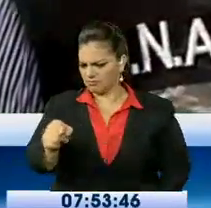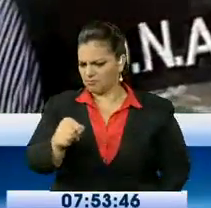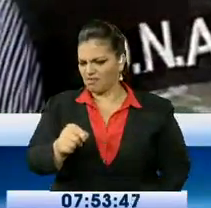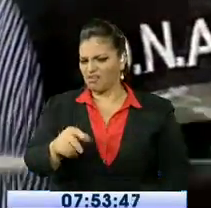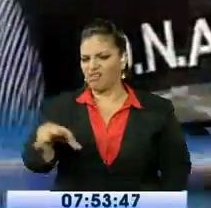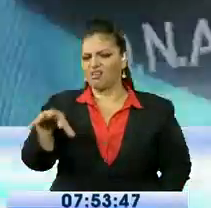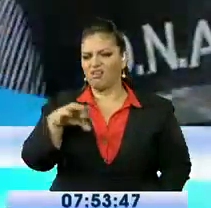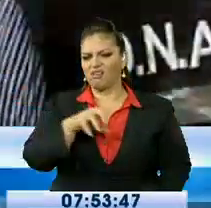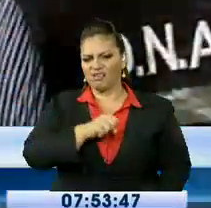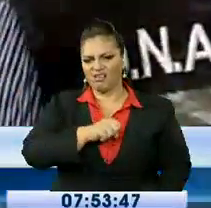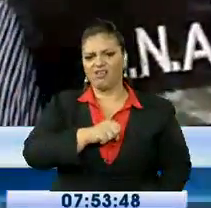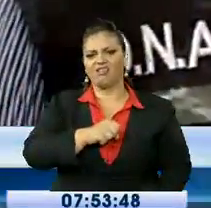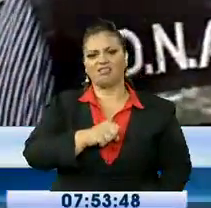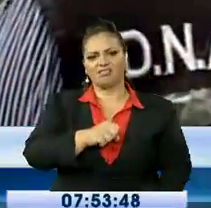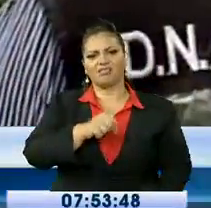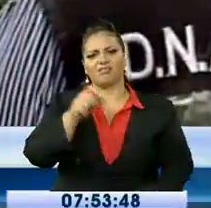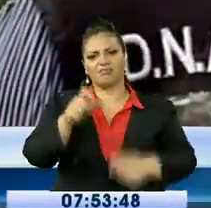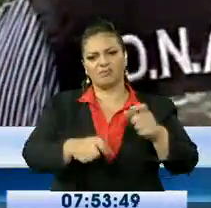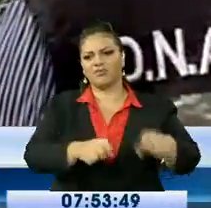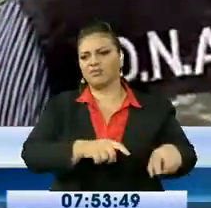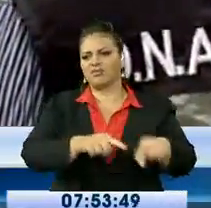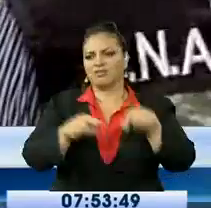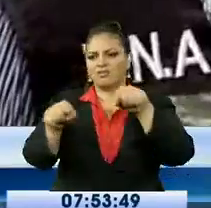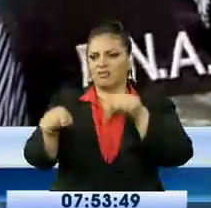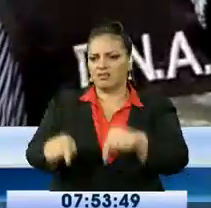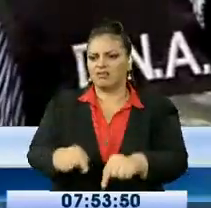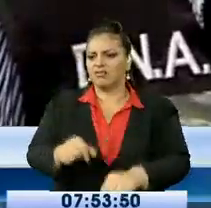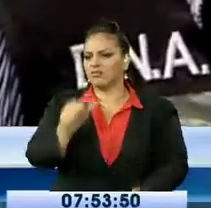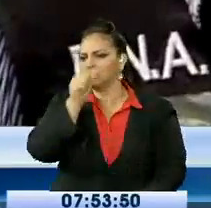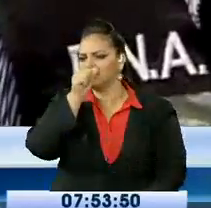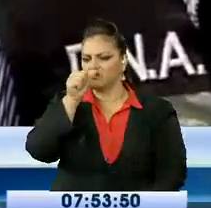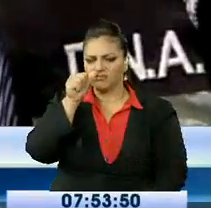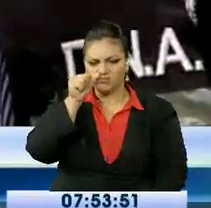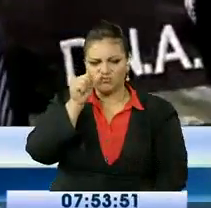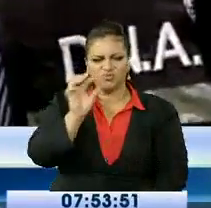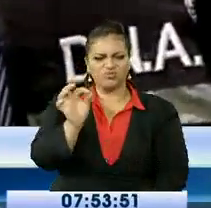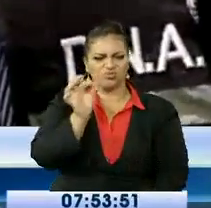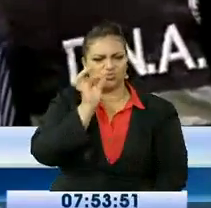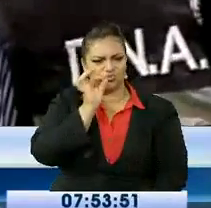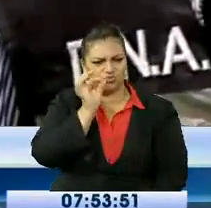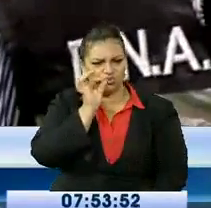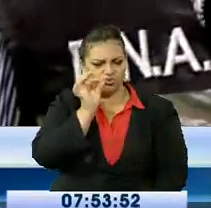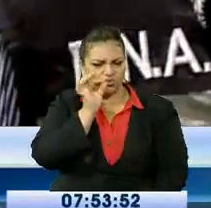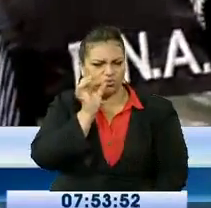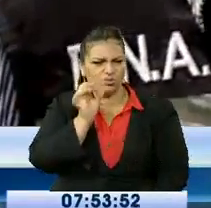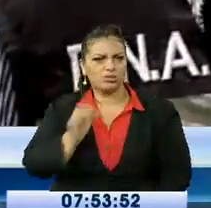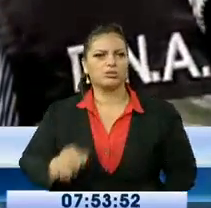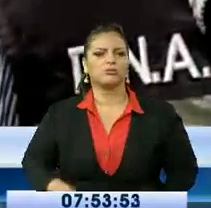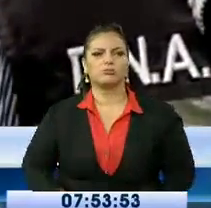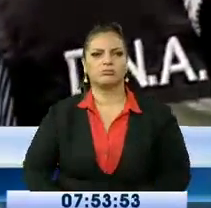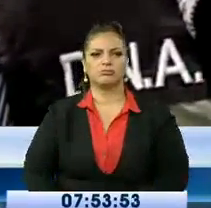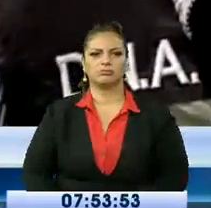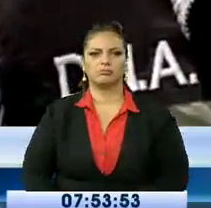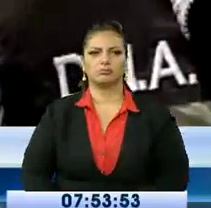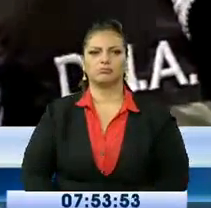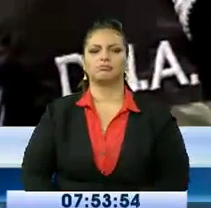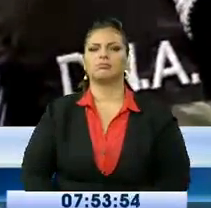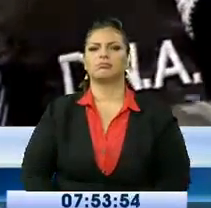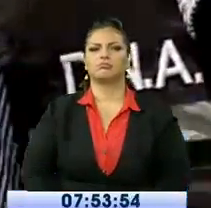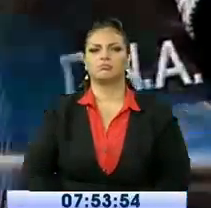se puede decir, no tanto para el proceso, pero sí en el área de ese consumo de la gente